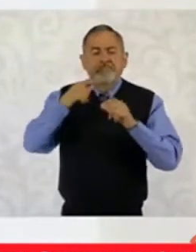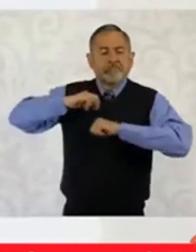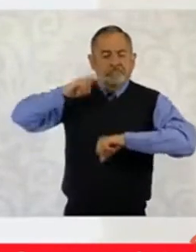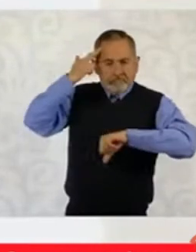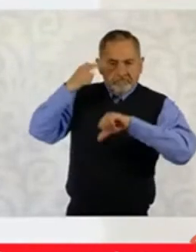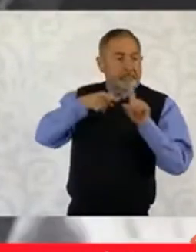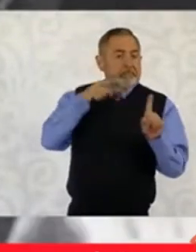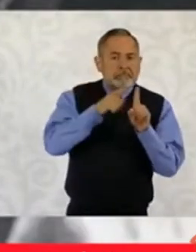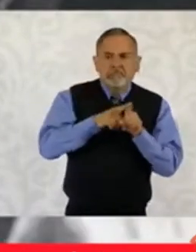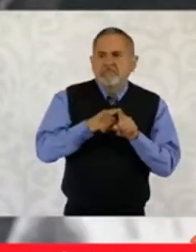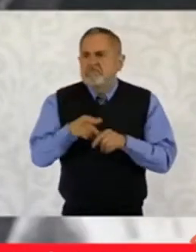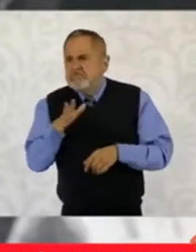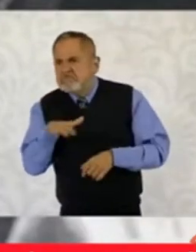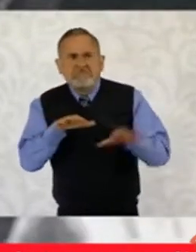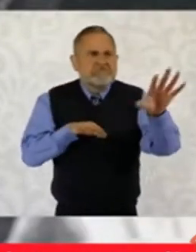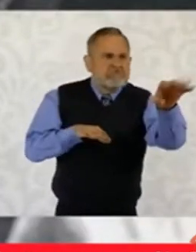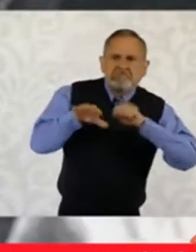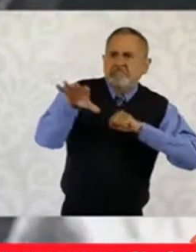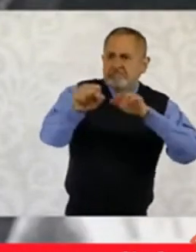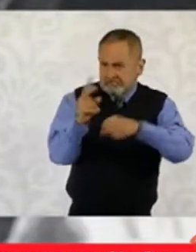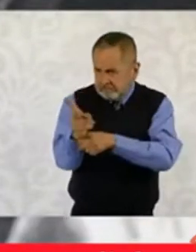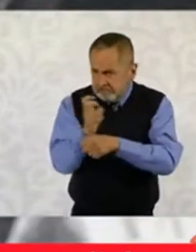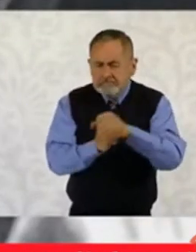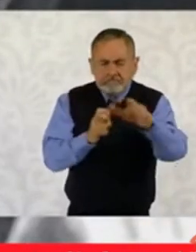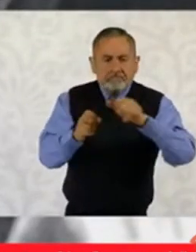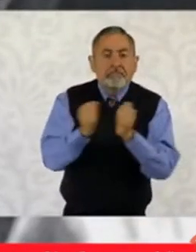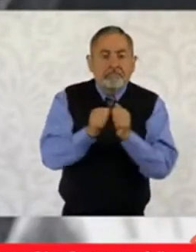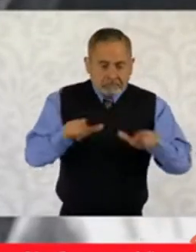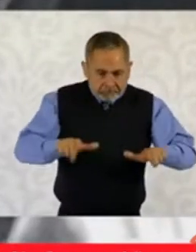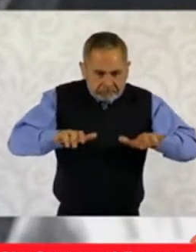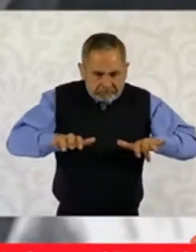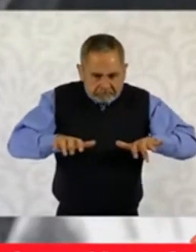de reclutar personas a través de páginas.